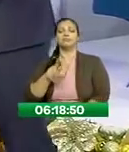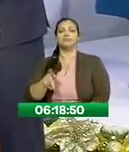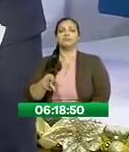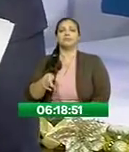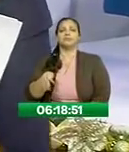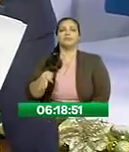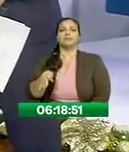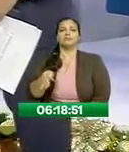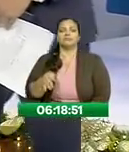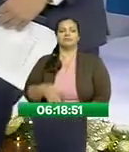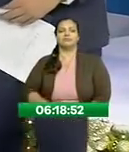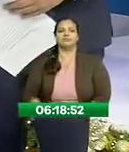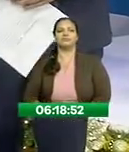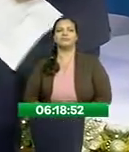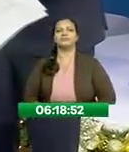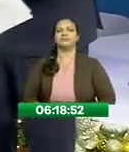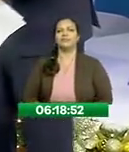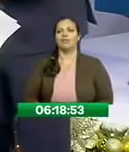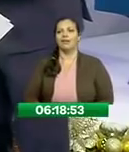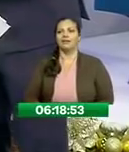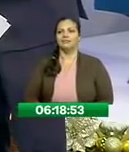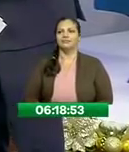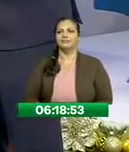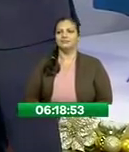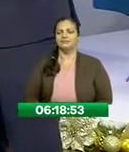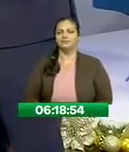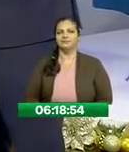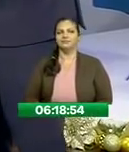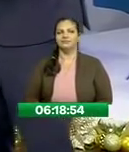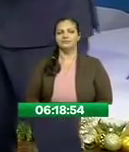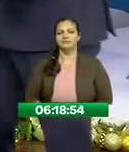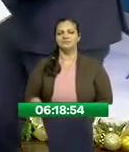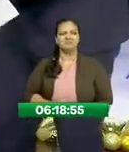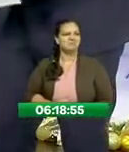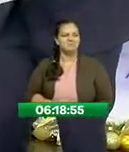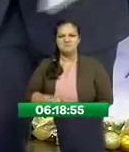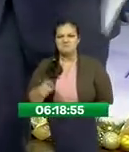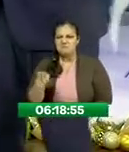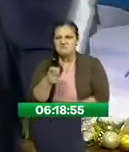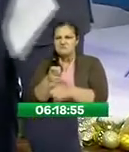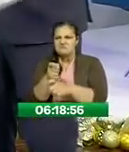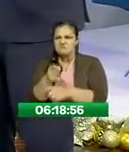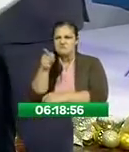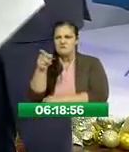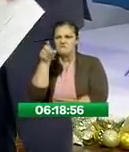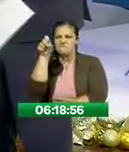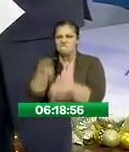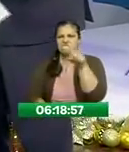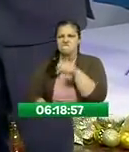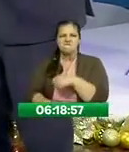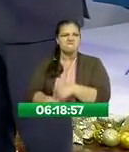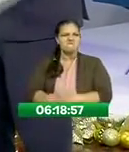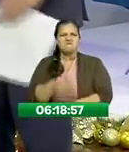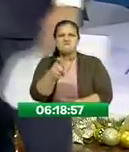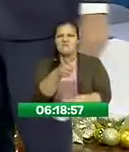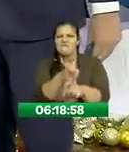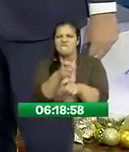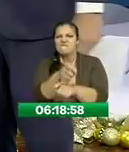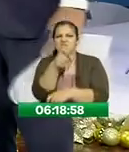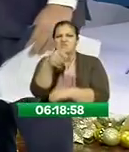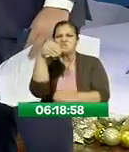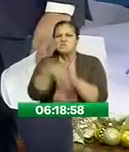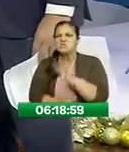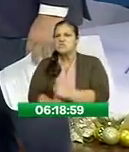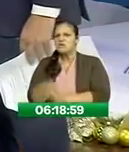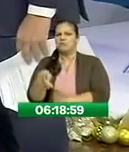sabes qué es lo mejor? ¿Sabes qué me crea bombón? No hacerle daño a nada, ni a nadie, ¿no? Estar ahí viviendo tu vida tranquilo. Sí, sí. Hay gente que está con